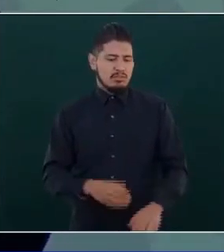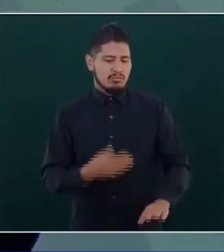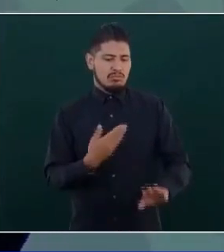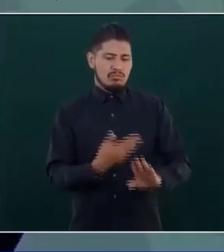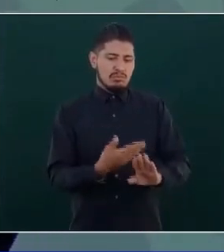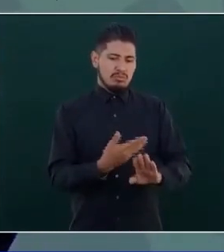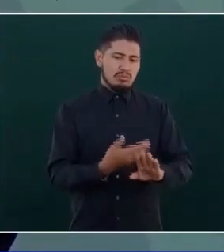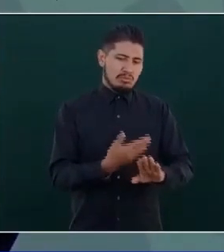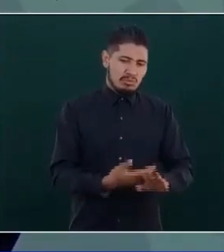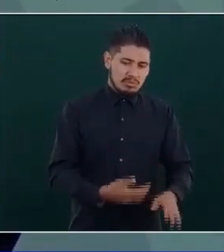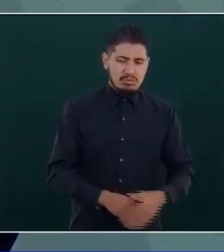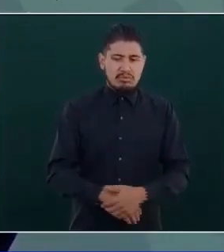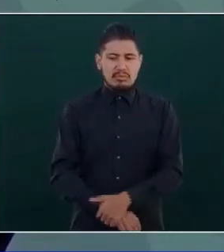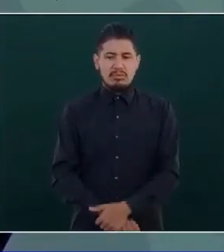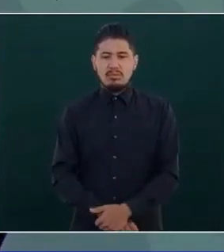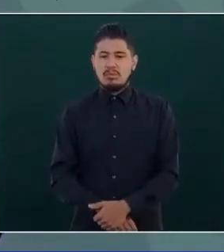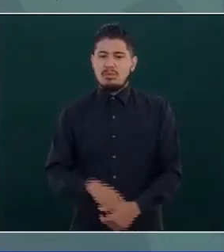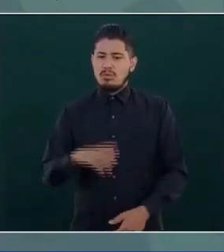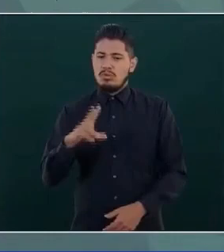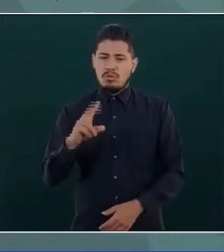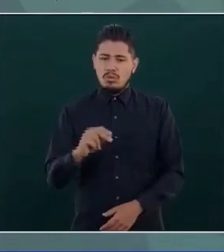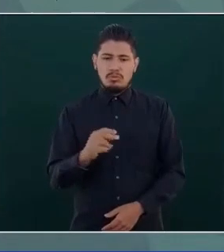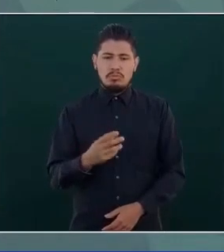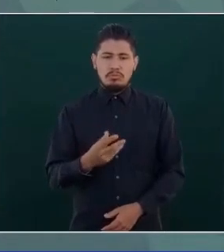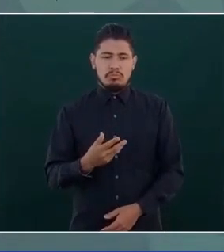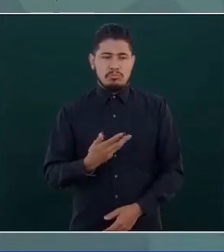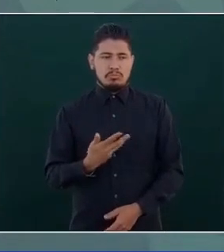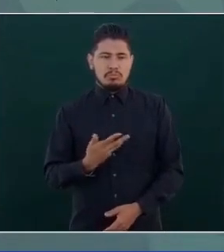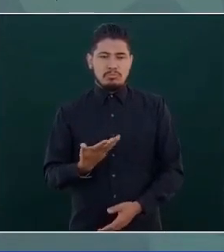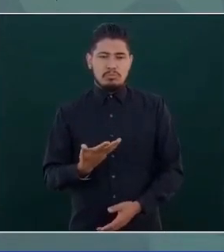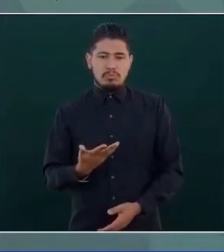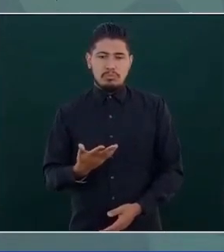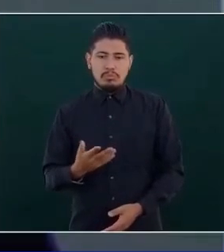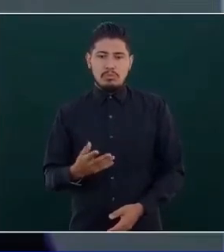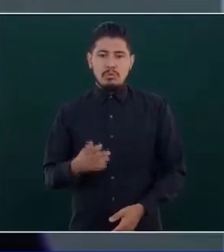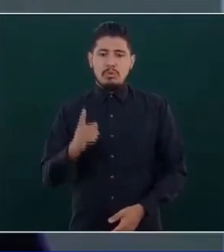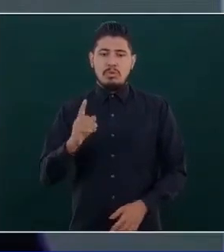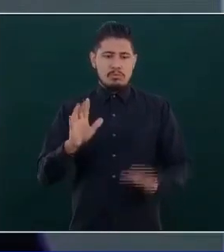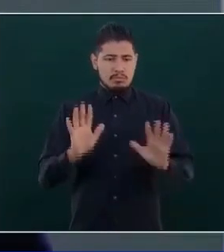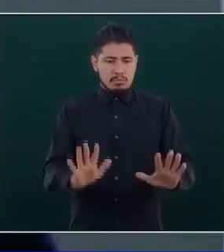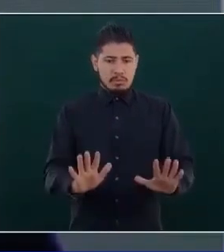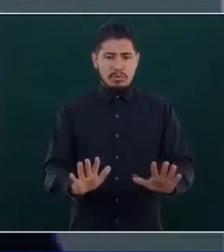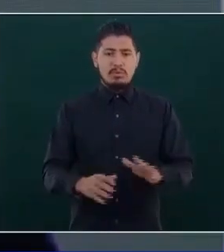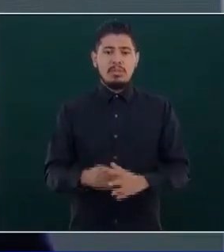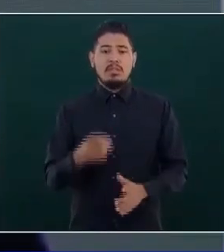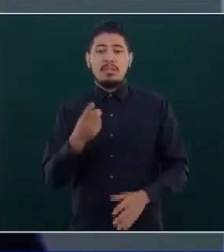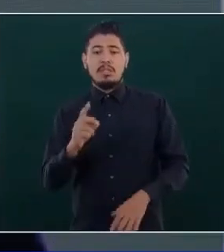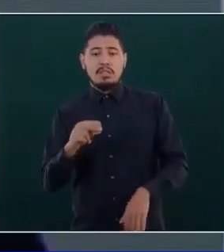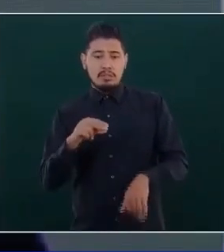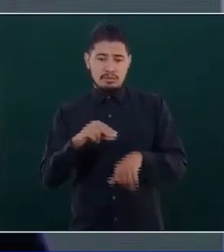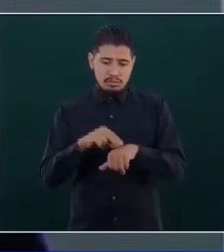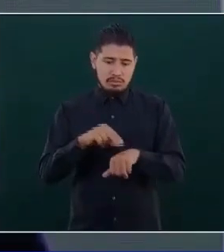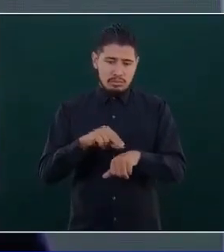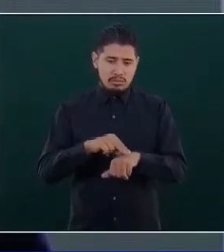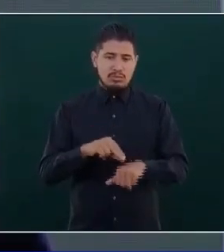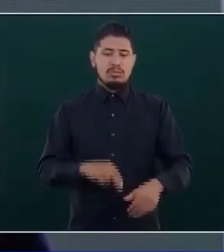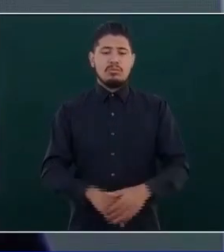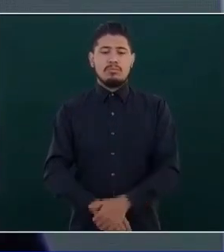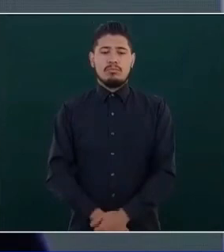contra, no tuvimos un paro de médicos